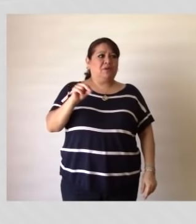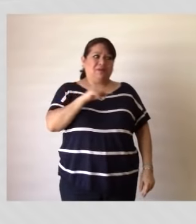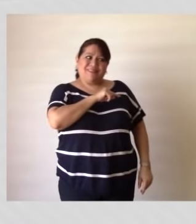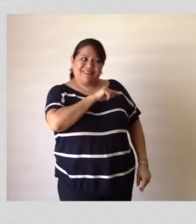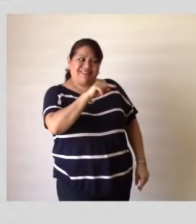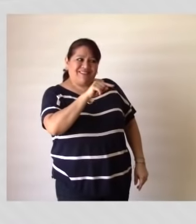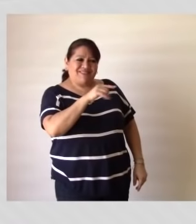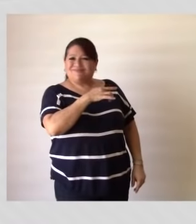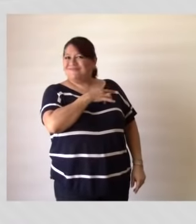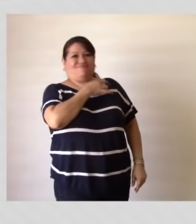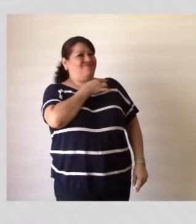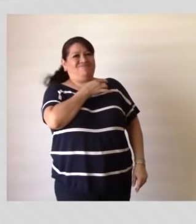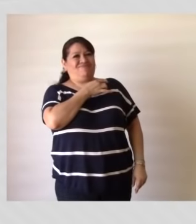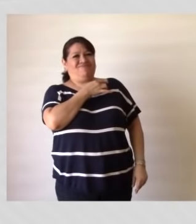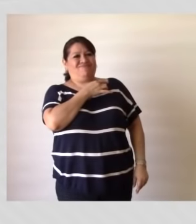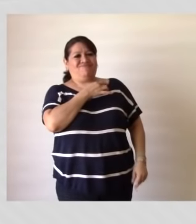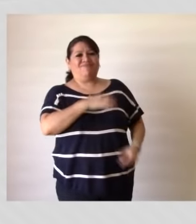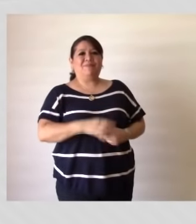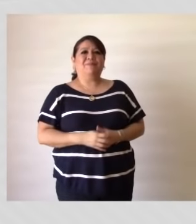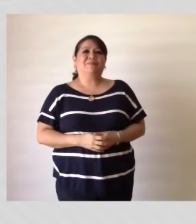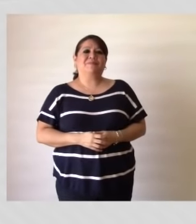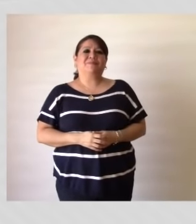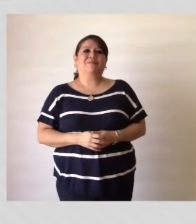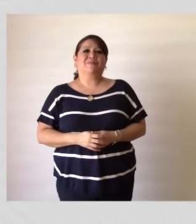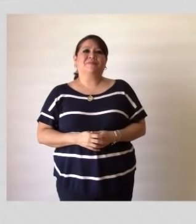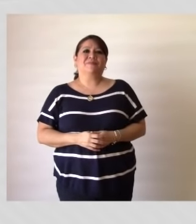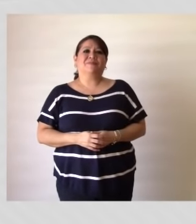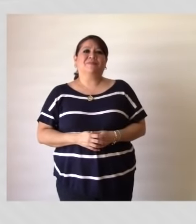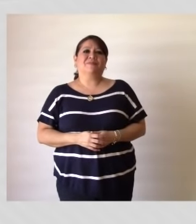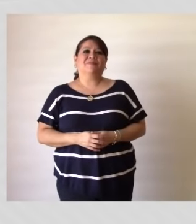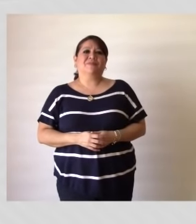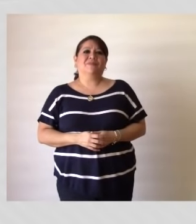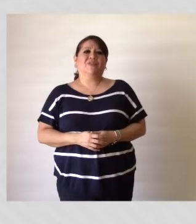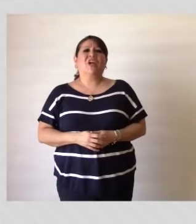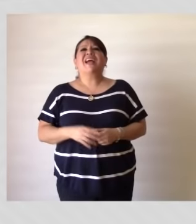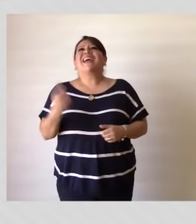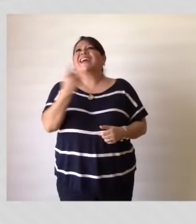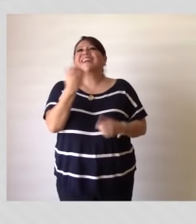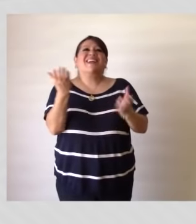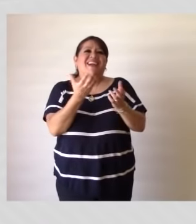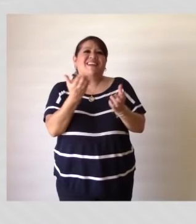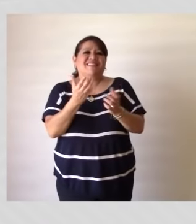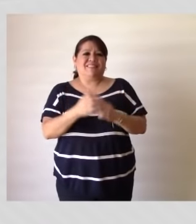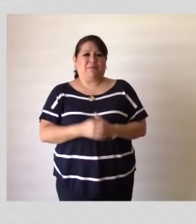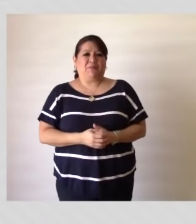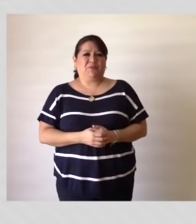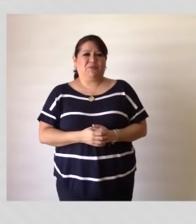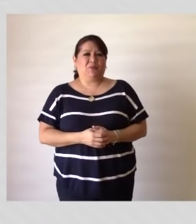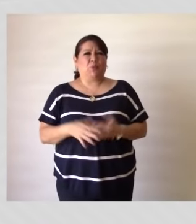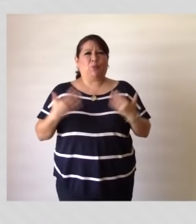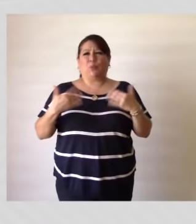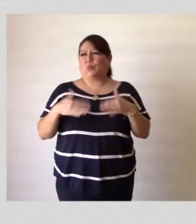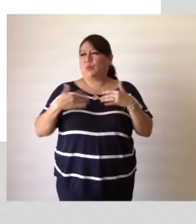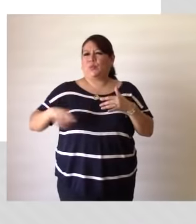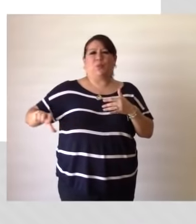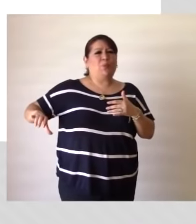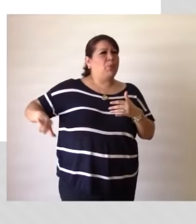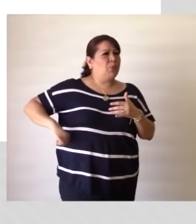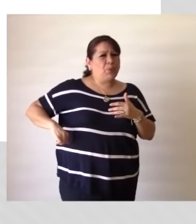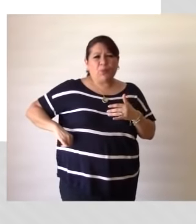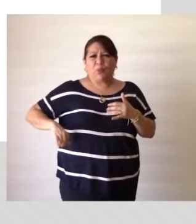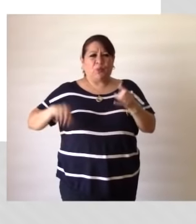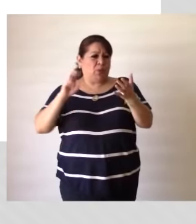en el último punto dios nos habla de la solución qué interesante es este versículo te invito a que lo leas conmigo el versículo 11